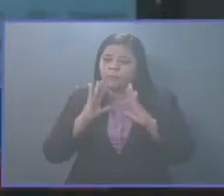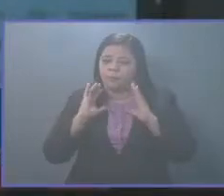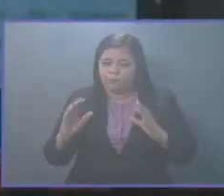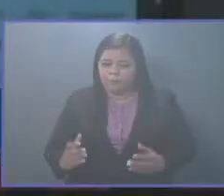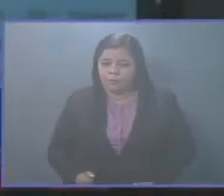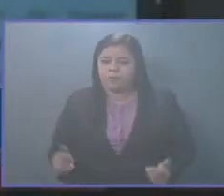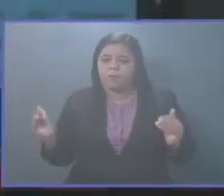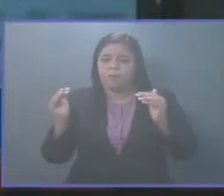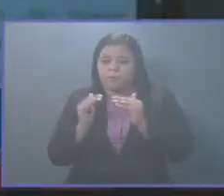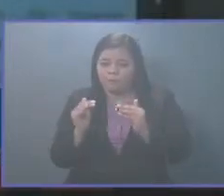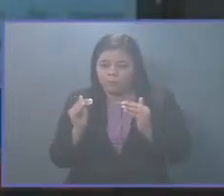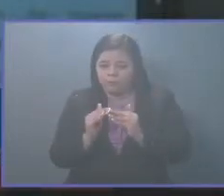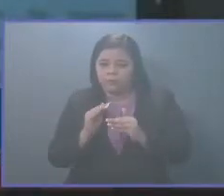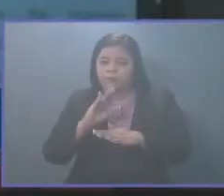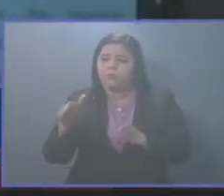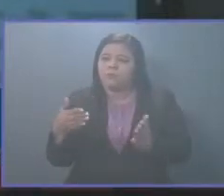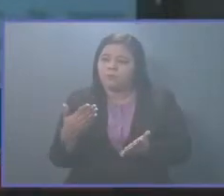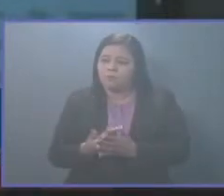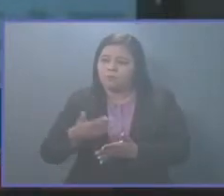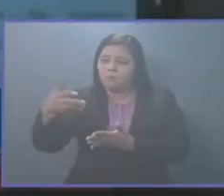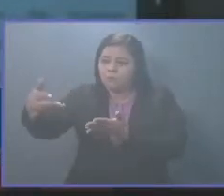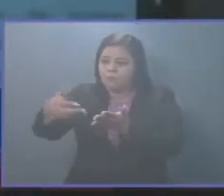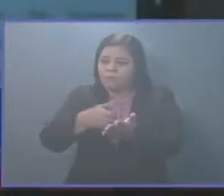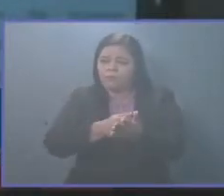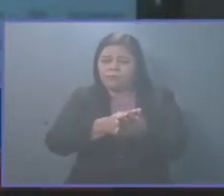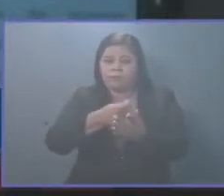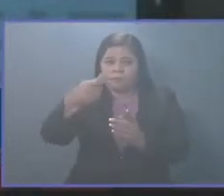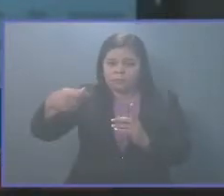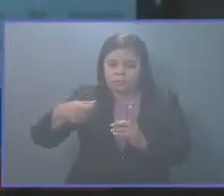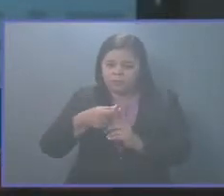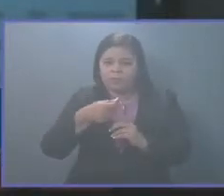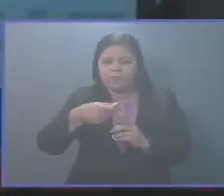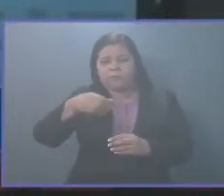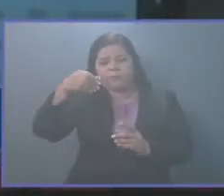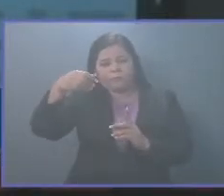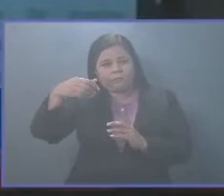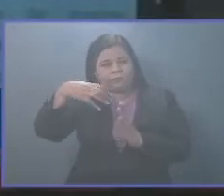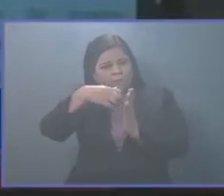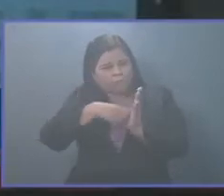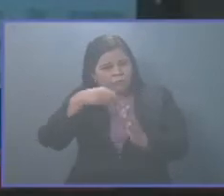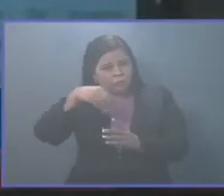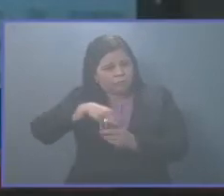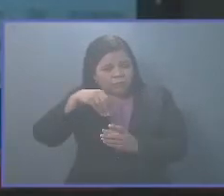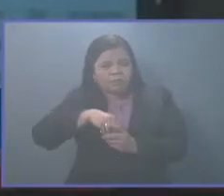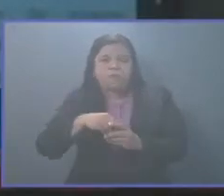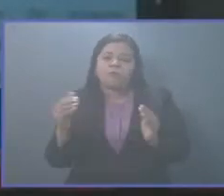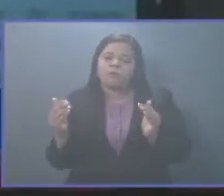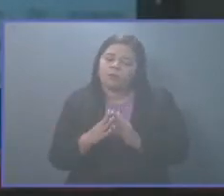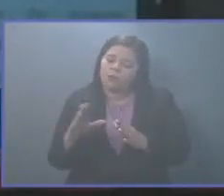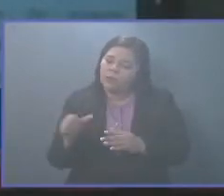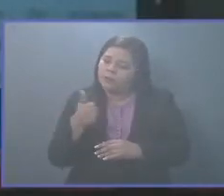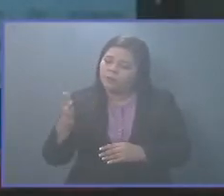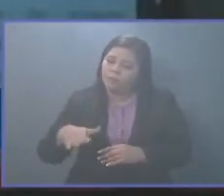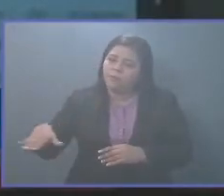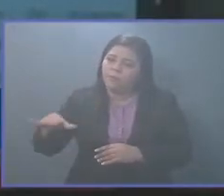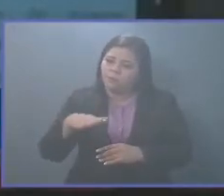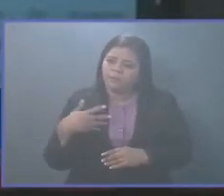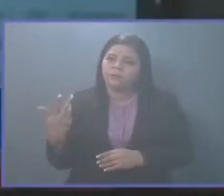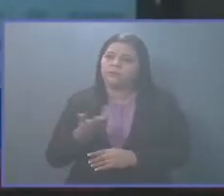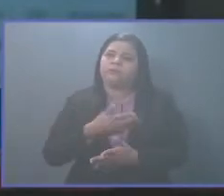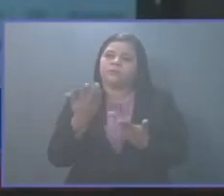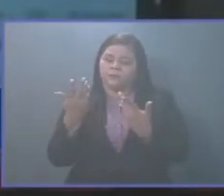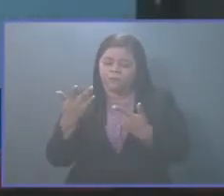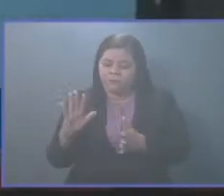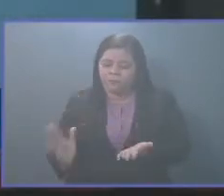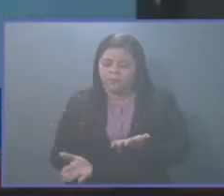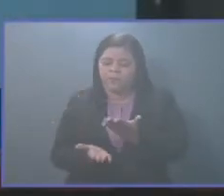así como también recortes a salarios y a otras partidas que la hemos analizado en